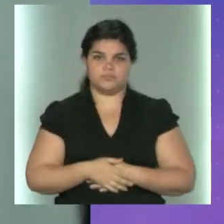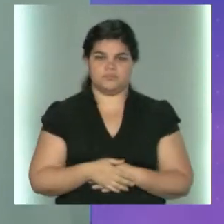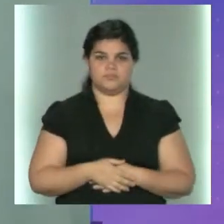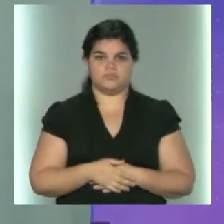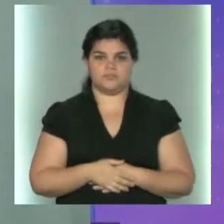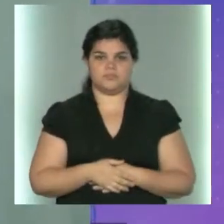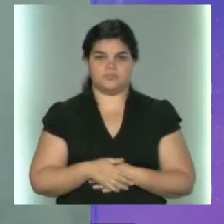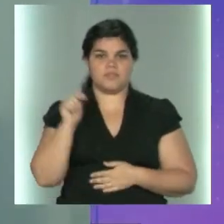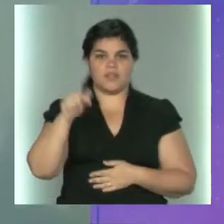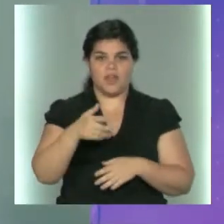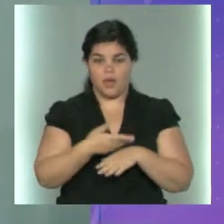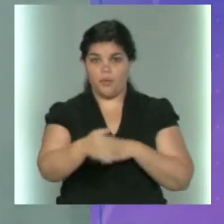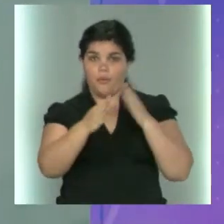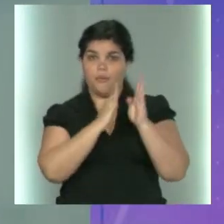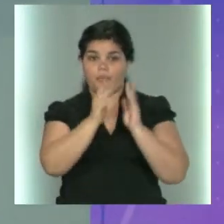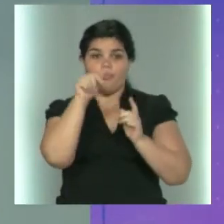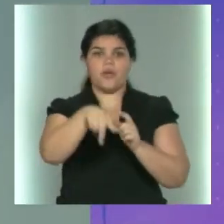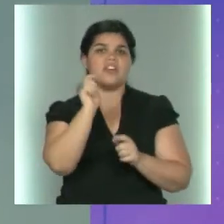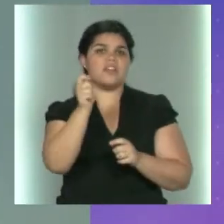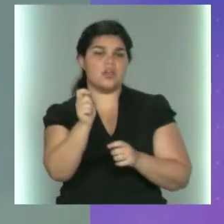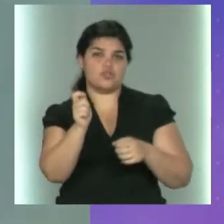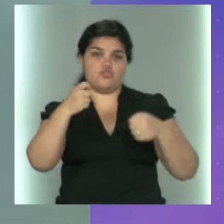Lo original de esa fábrica son sus socios.